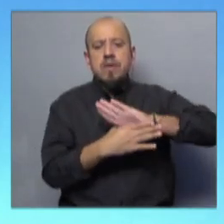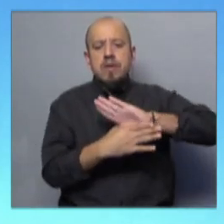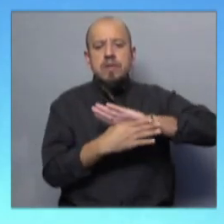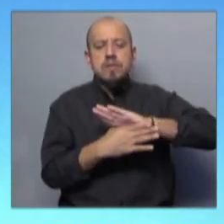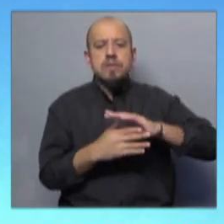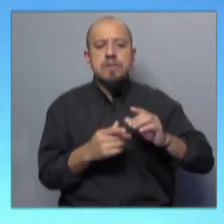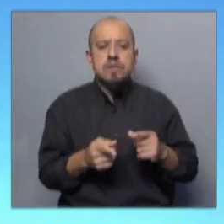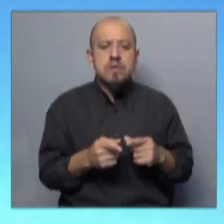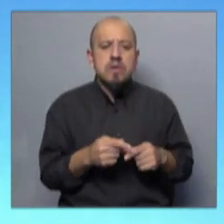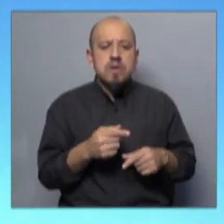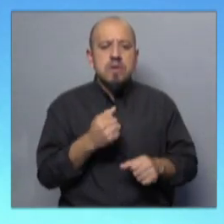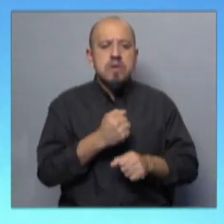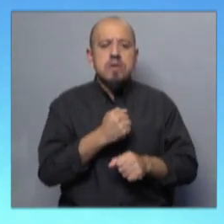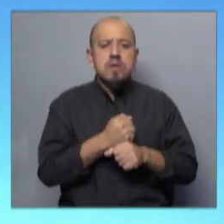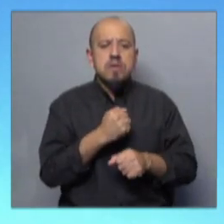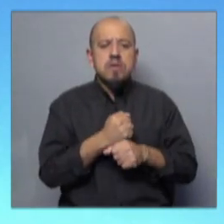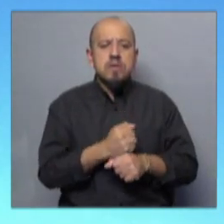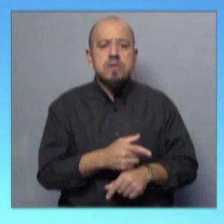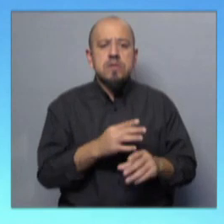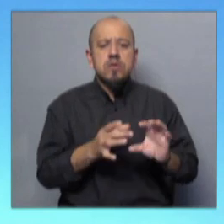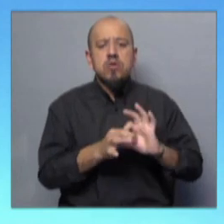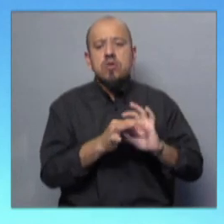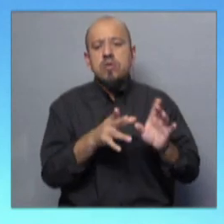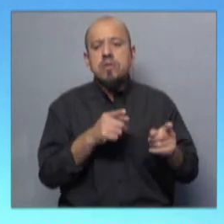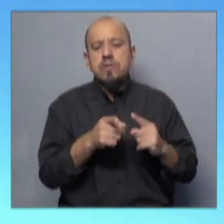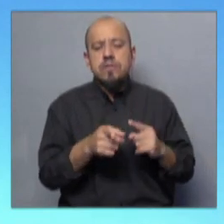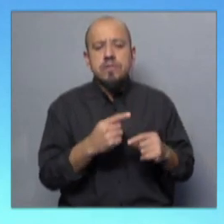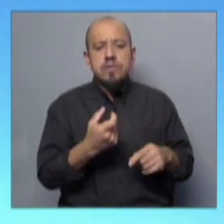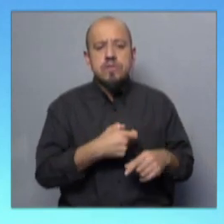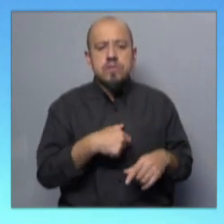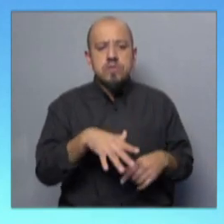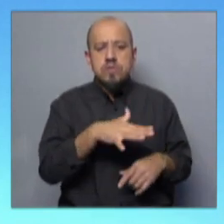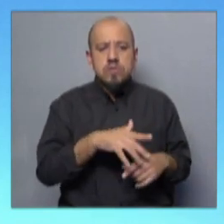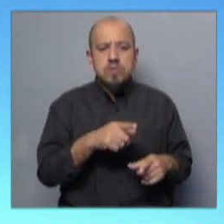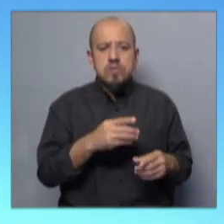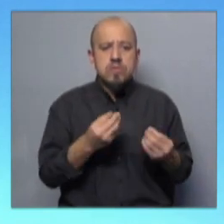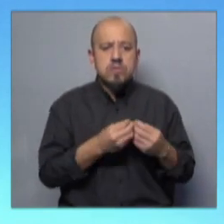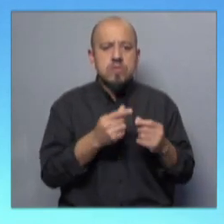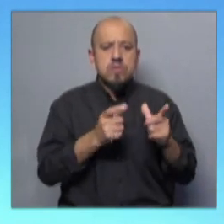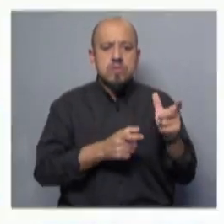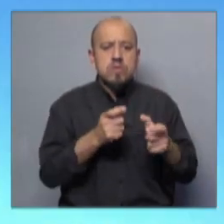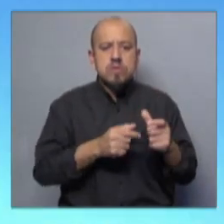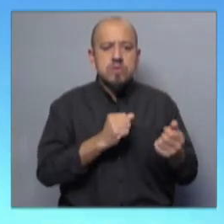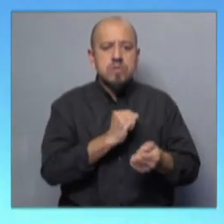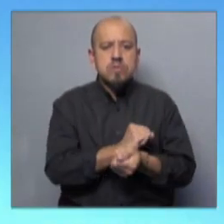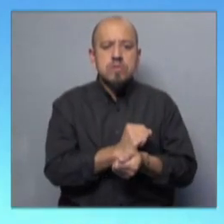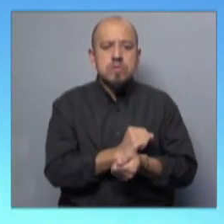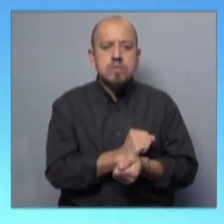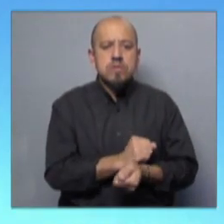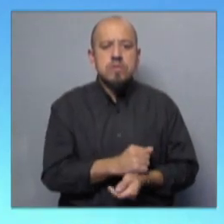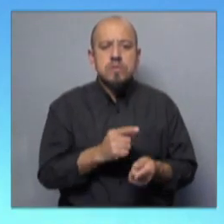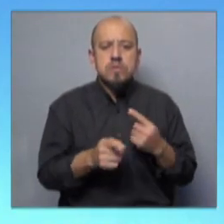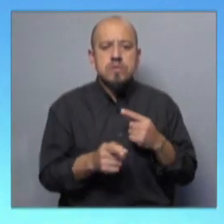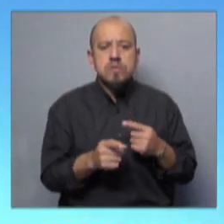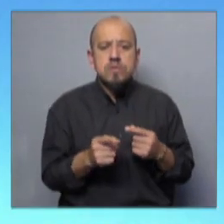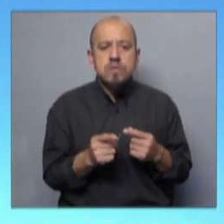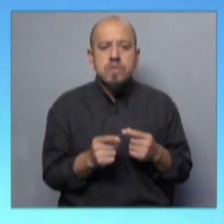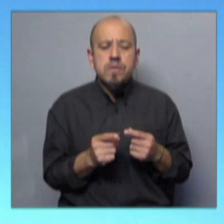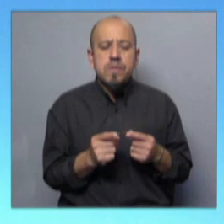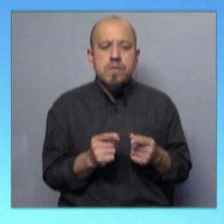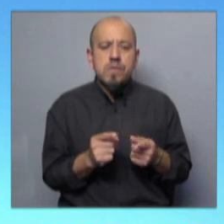para el trabajo honor con los liberados y con la parte social de muchas personas prohíbe la libertad el desarrollo de las medidas alternativas